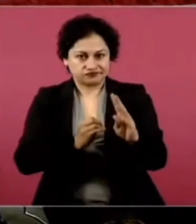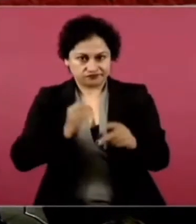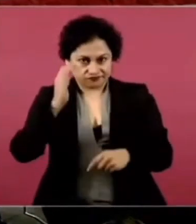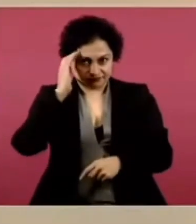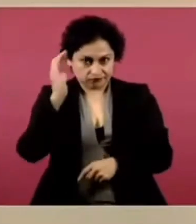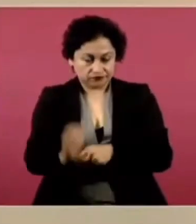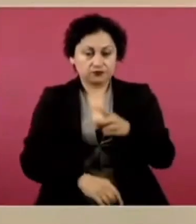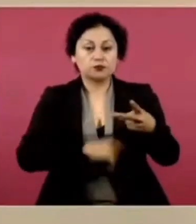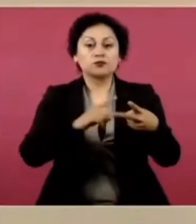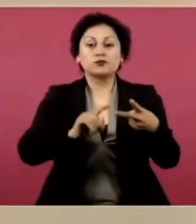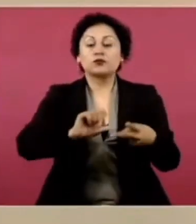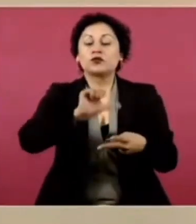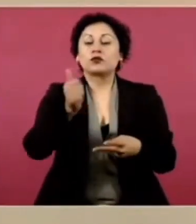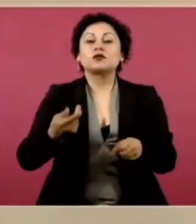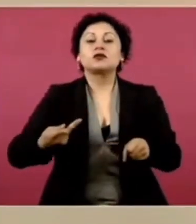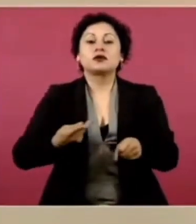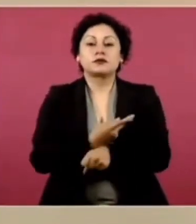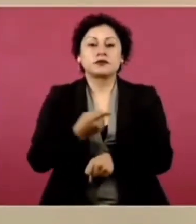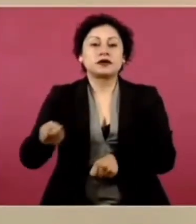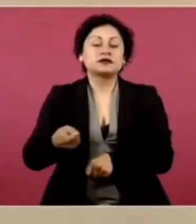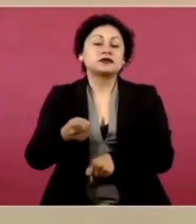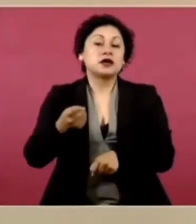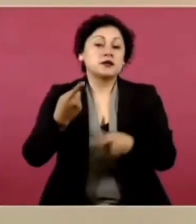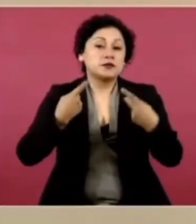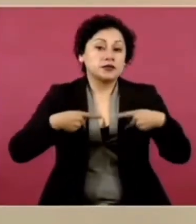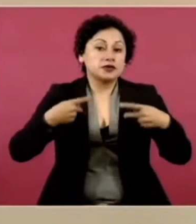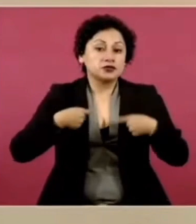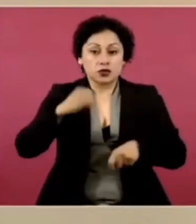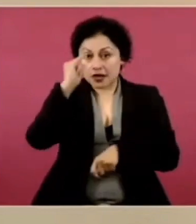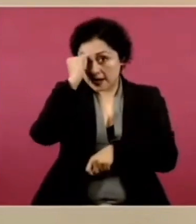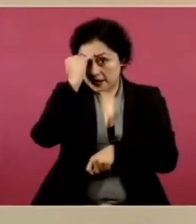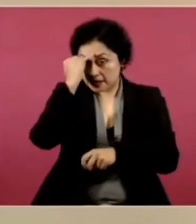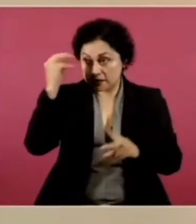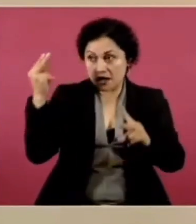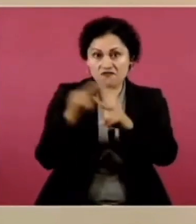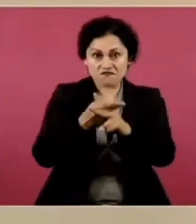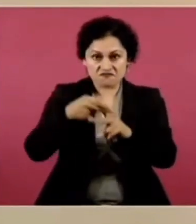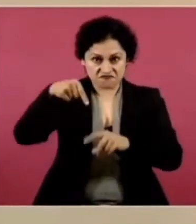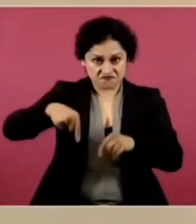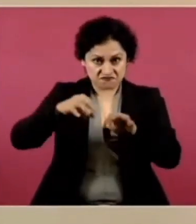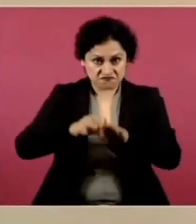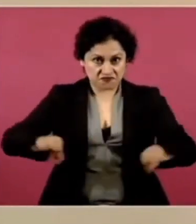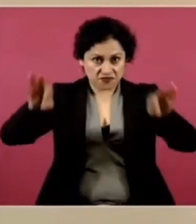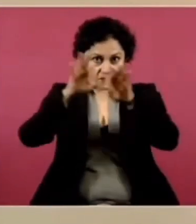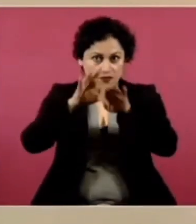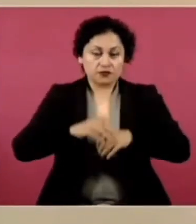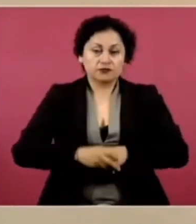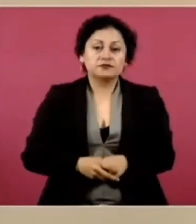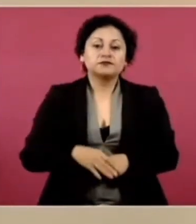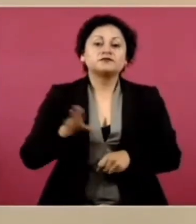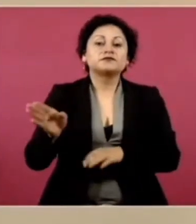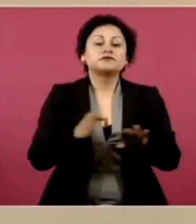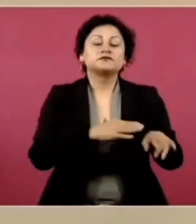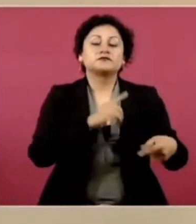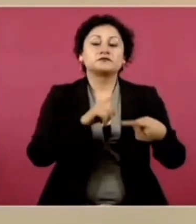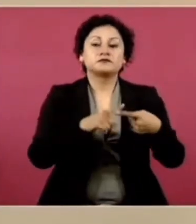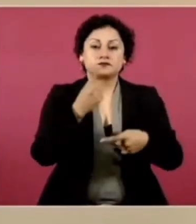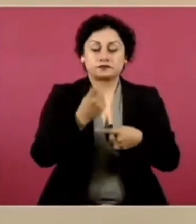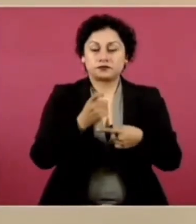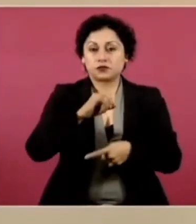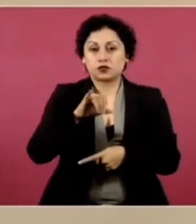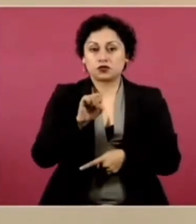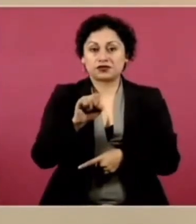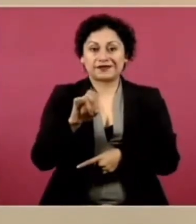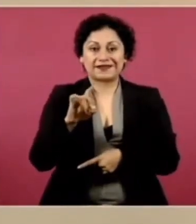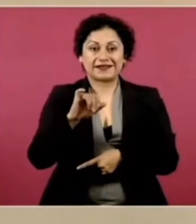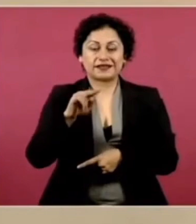del ciudadano de la India en viaducto. Adelante. El primer caso es el juez José de Jesús Rodríguez Hernández, es